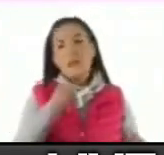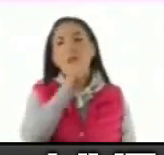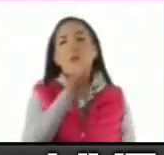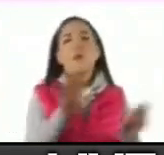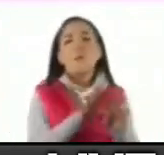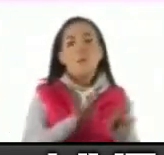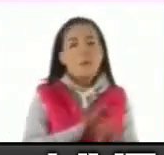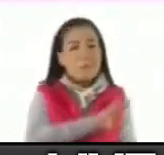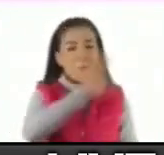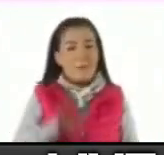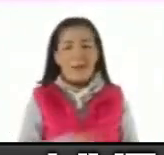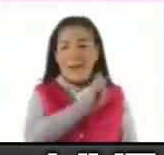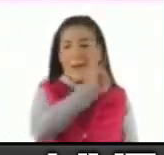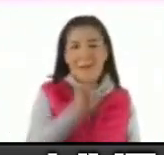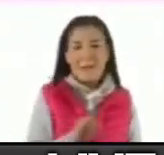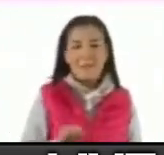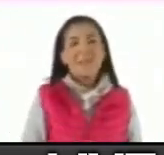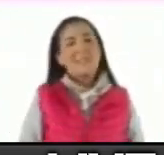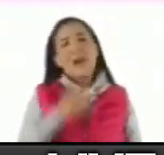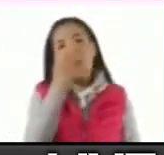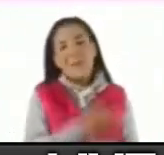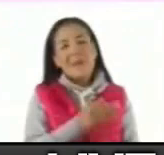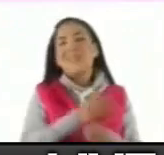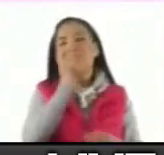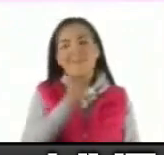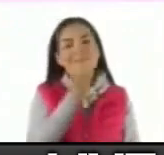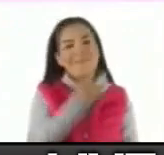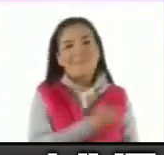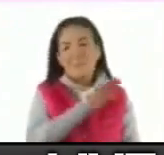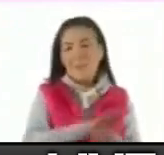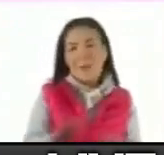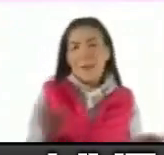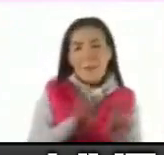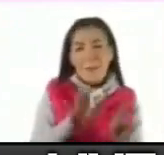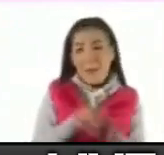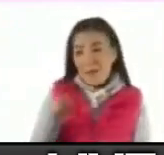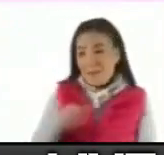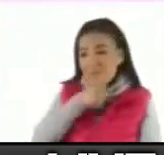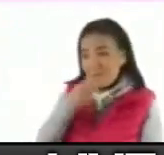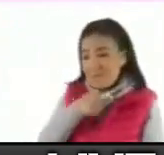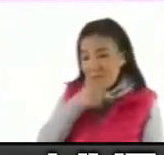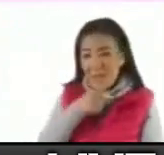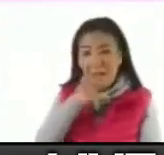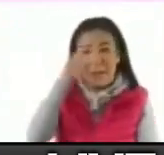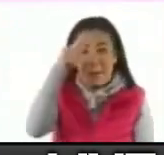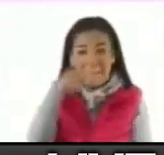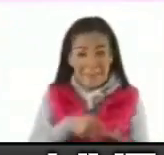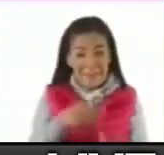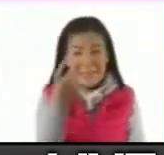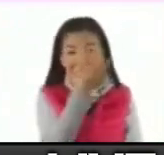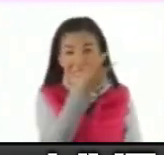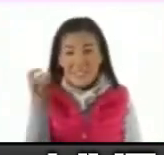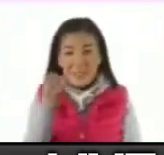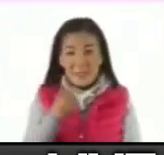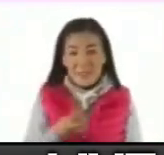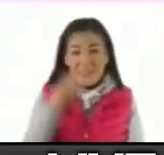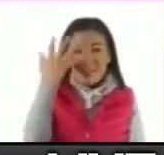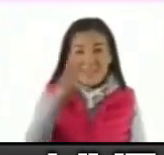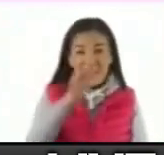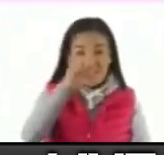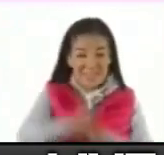Hoy sabemos que no es así. De ser cierto, veríamos a un anciano con alrededor de 1310 años.